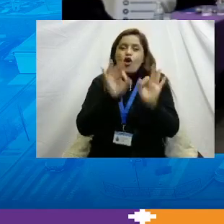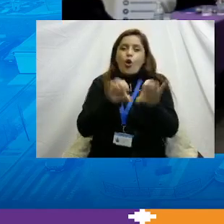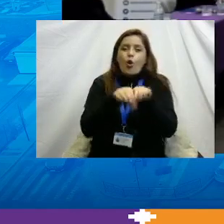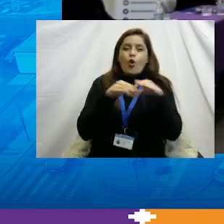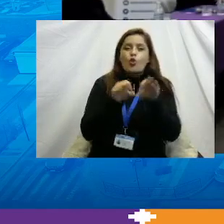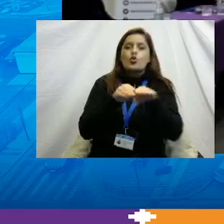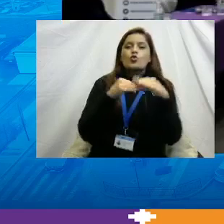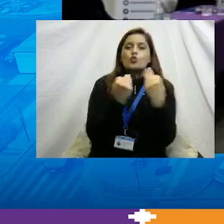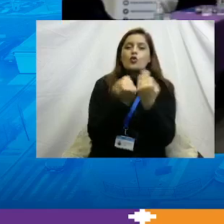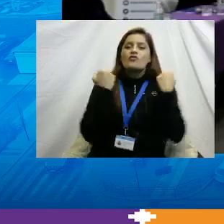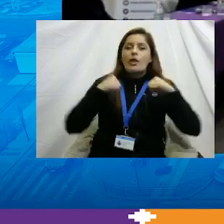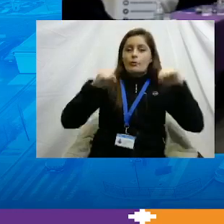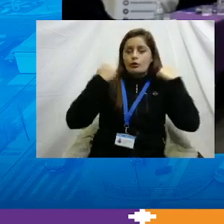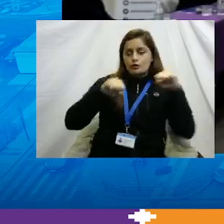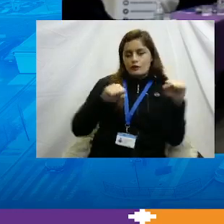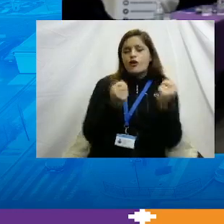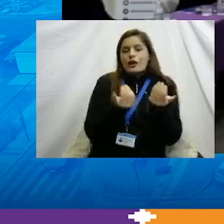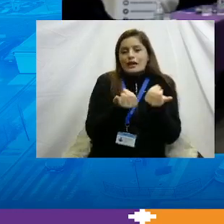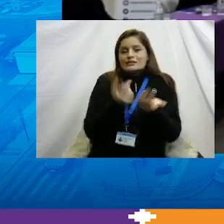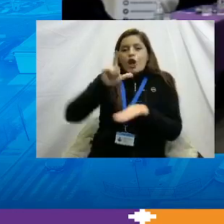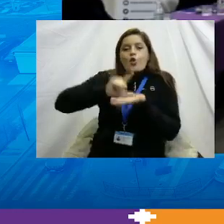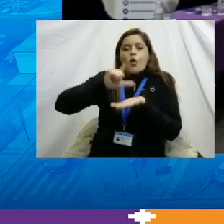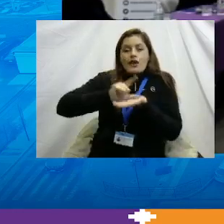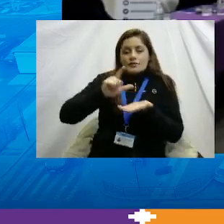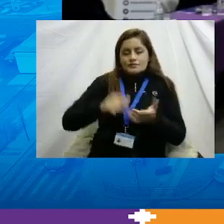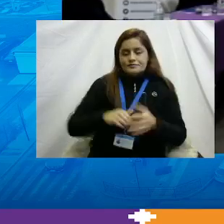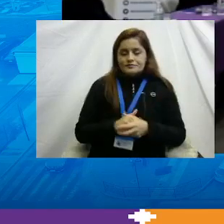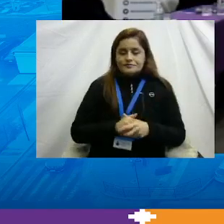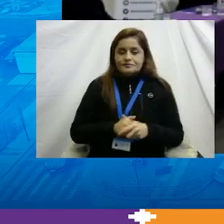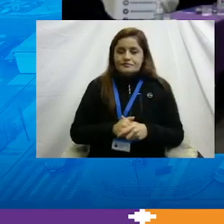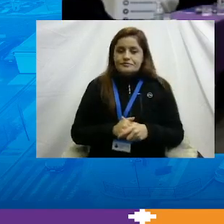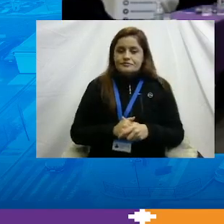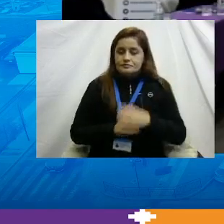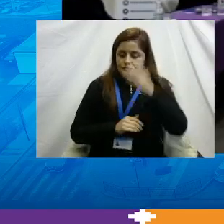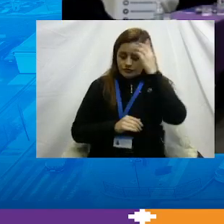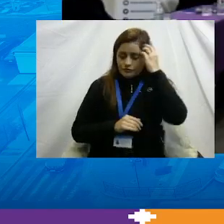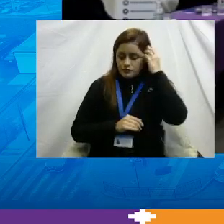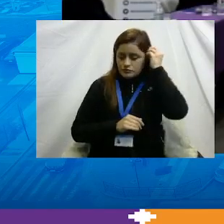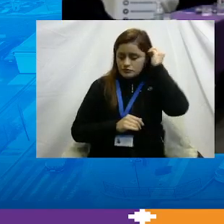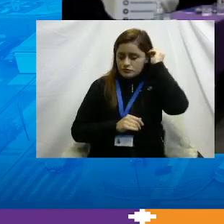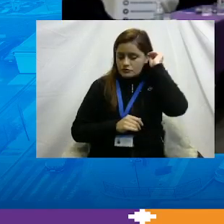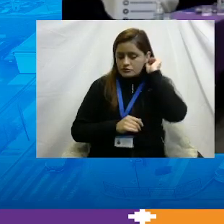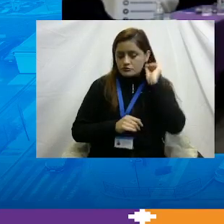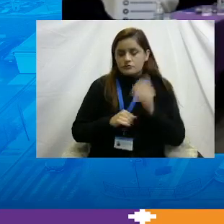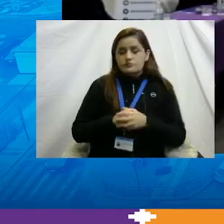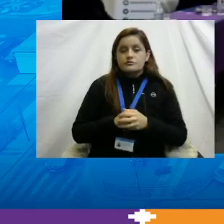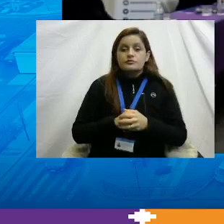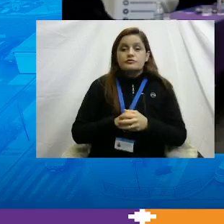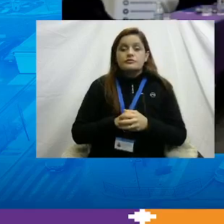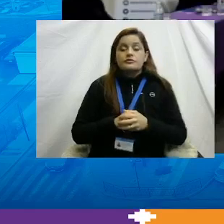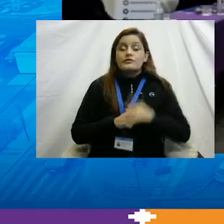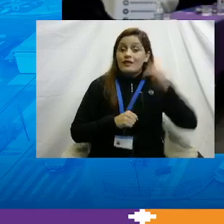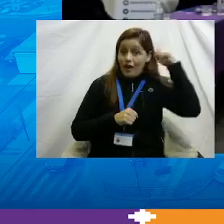necesitan un espacio. Son esos los puntos, alcaldesa. Muchas gracias. Gracias, concejal.